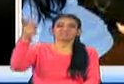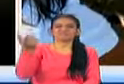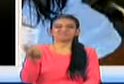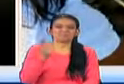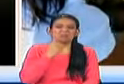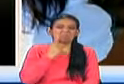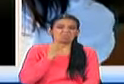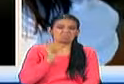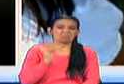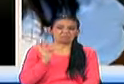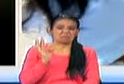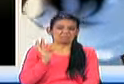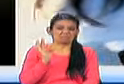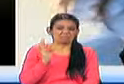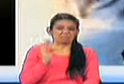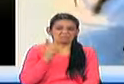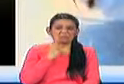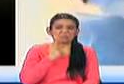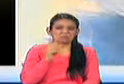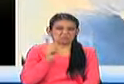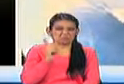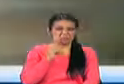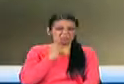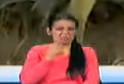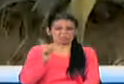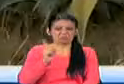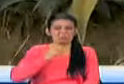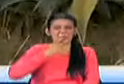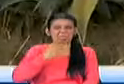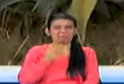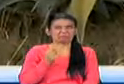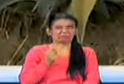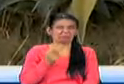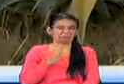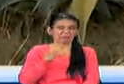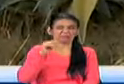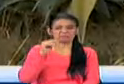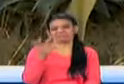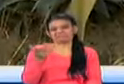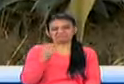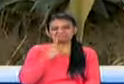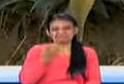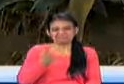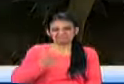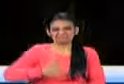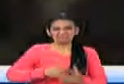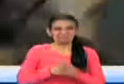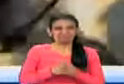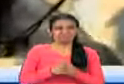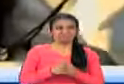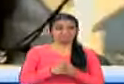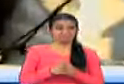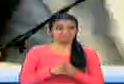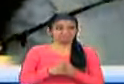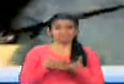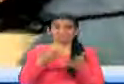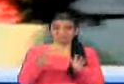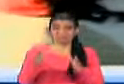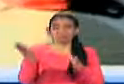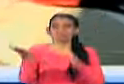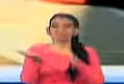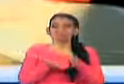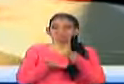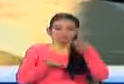se hace de salir del dulce o sea no sale dulce si no ya como sin azúcar vienes a abrir luego se escogen